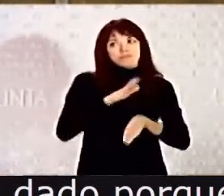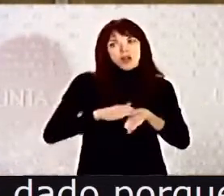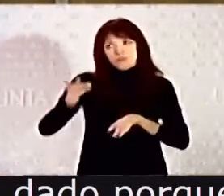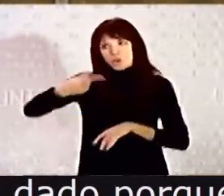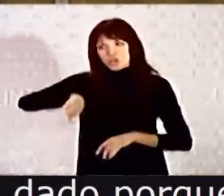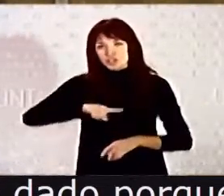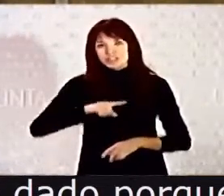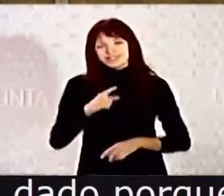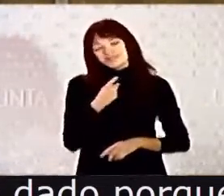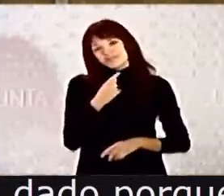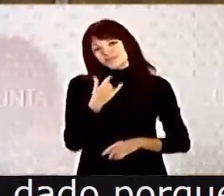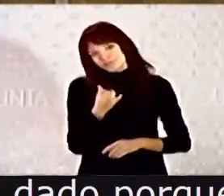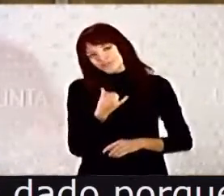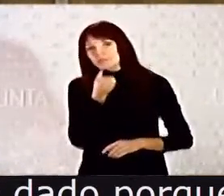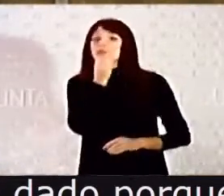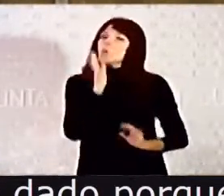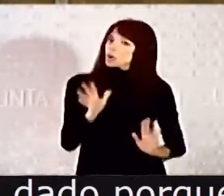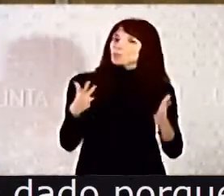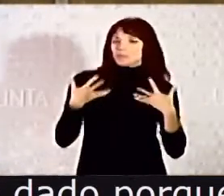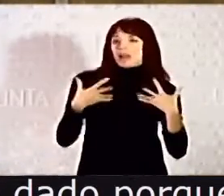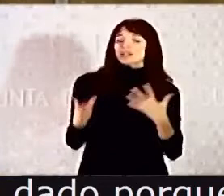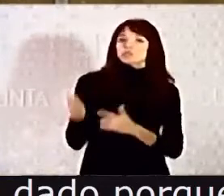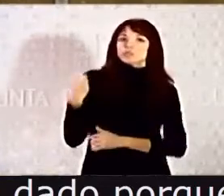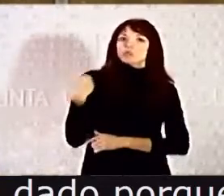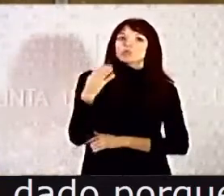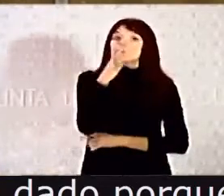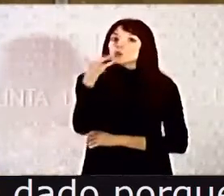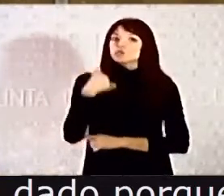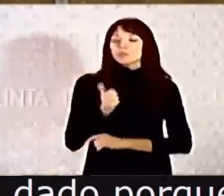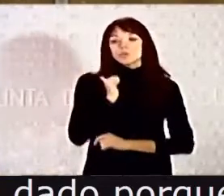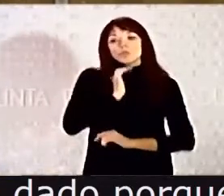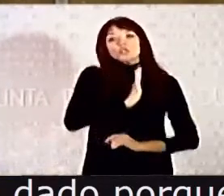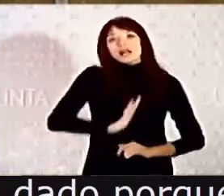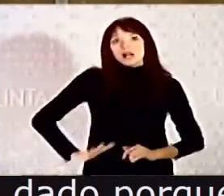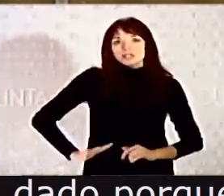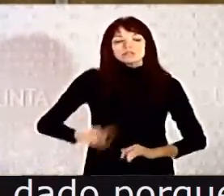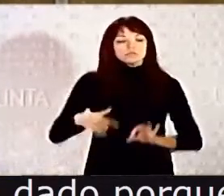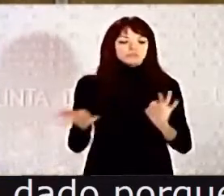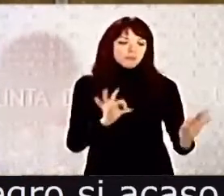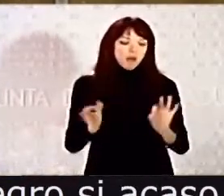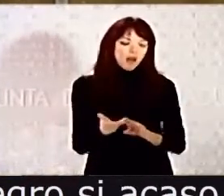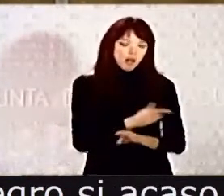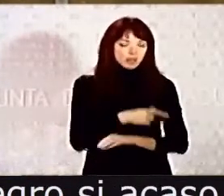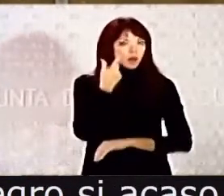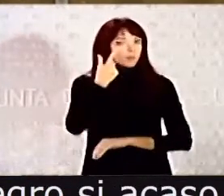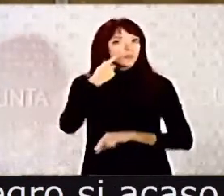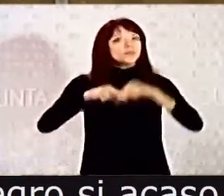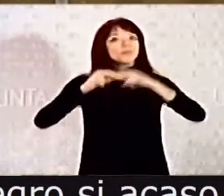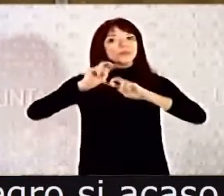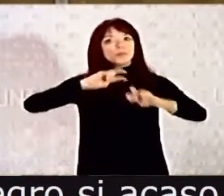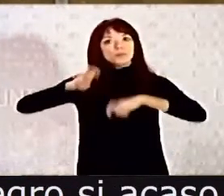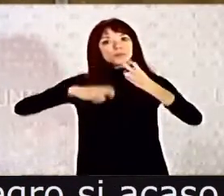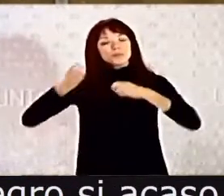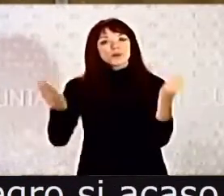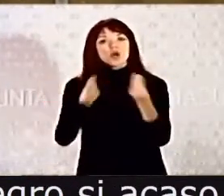pero me alegra que me lo preguntes porque yo, por si acaso, me lo había preparado. Mira, las obras de mejora